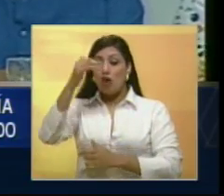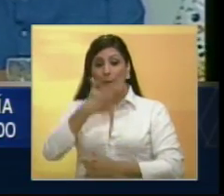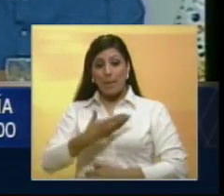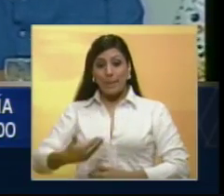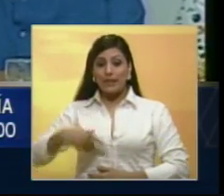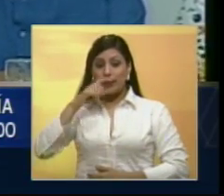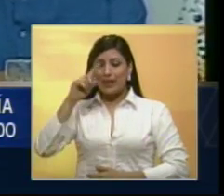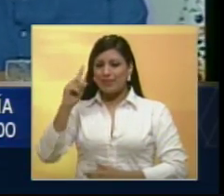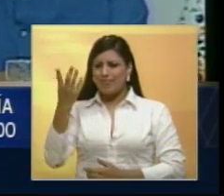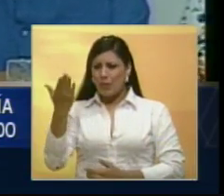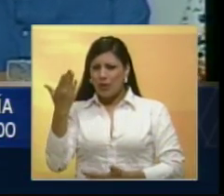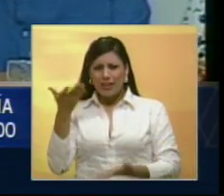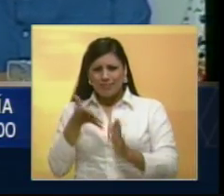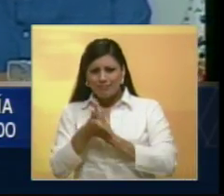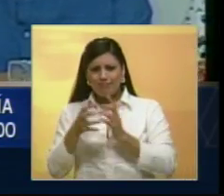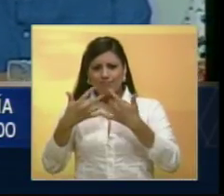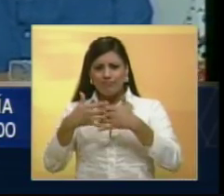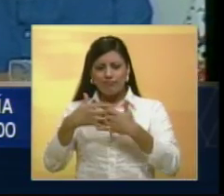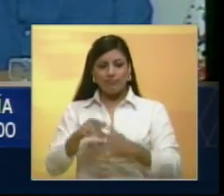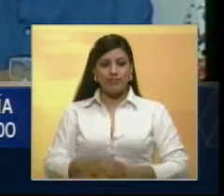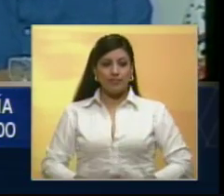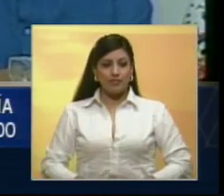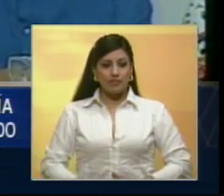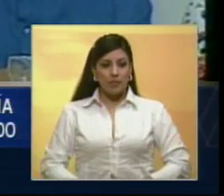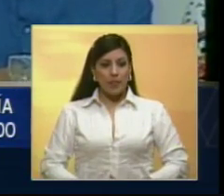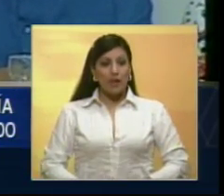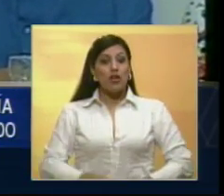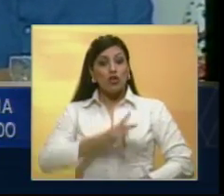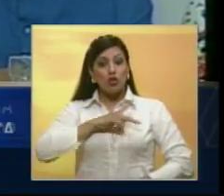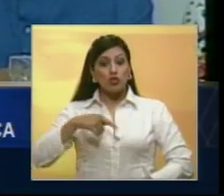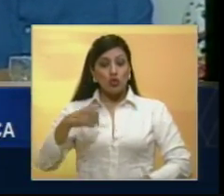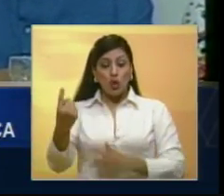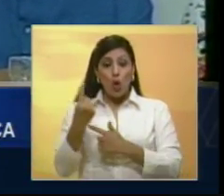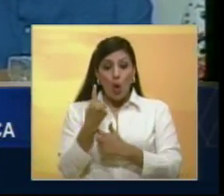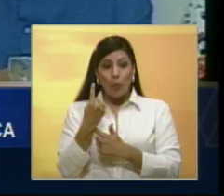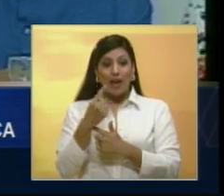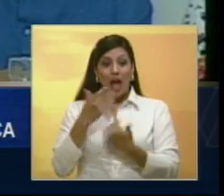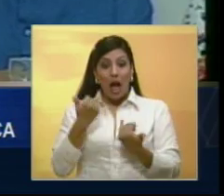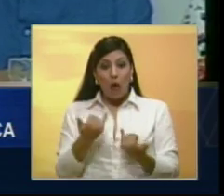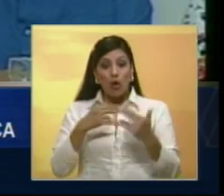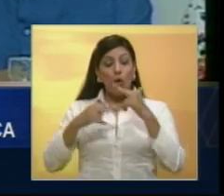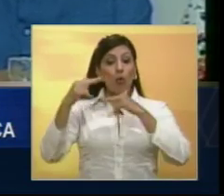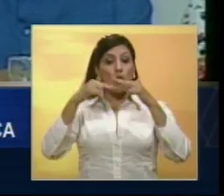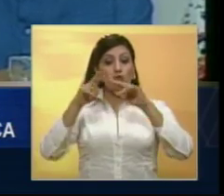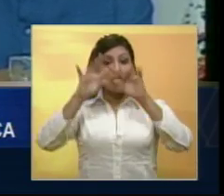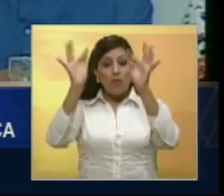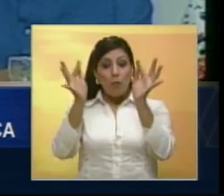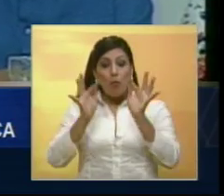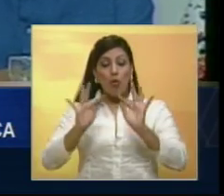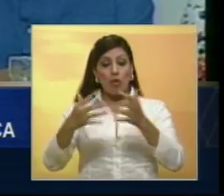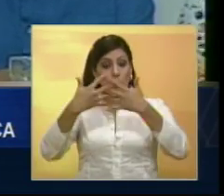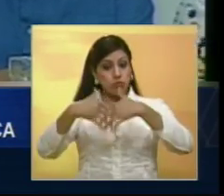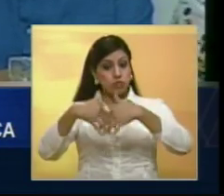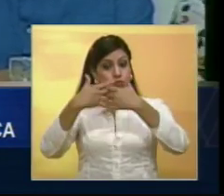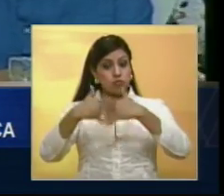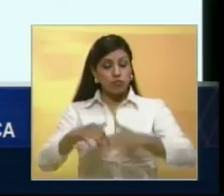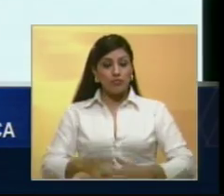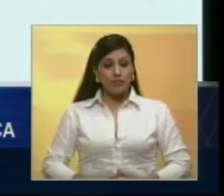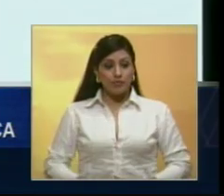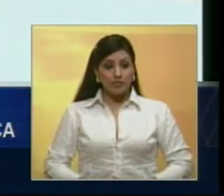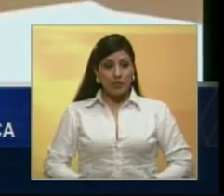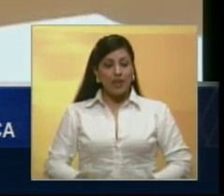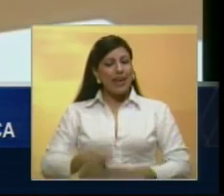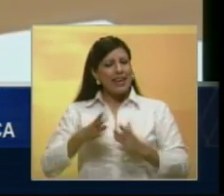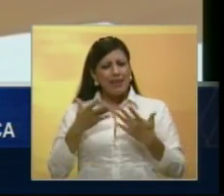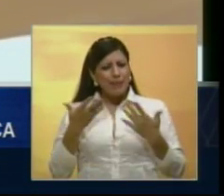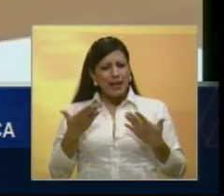las prioridades del sector productivo. Y estamos en la obligación de construir un modelo productivo que